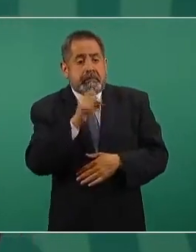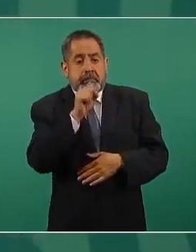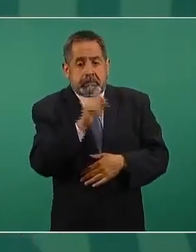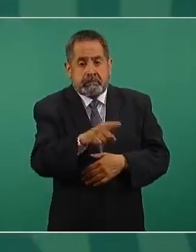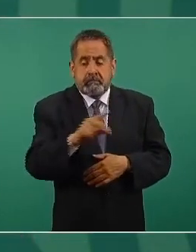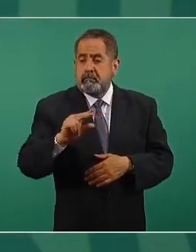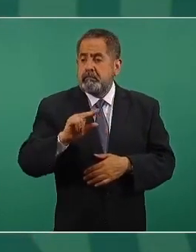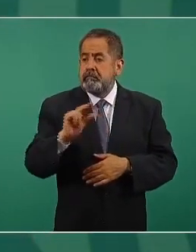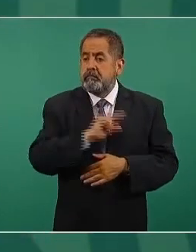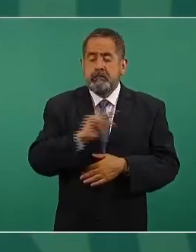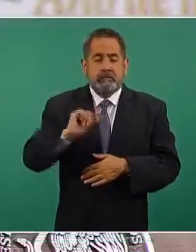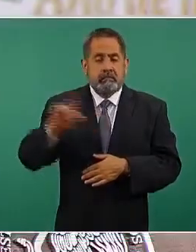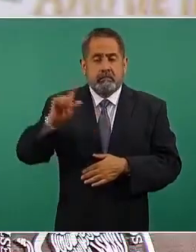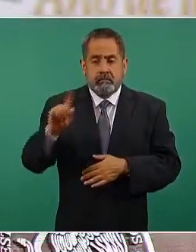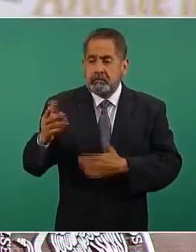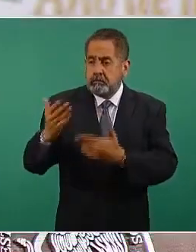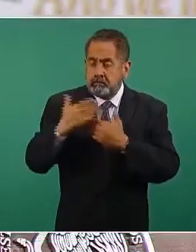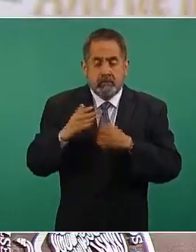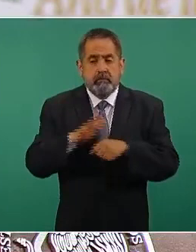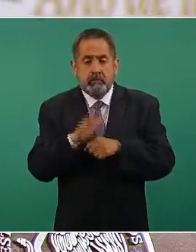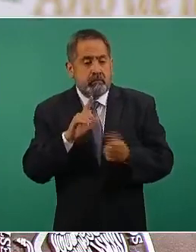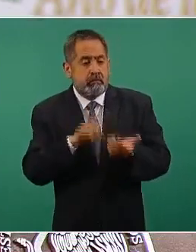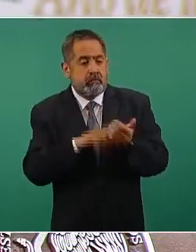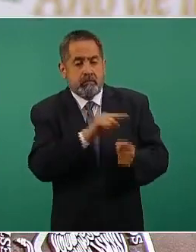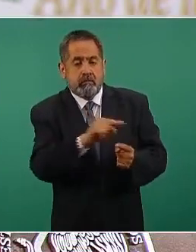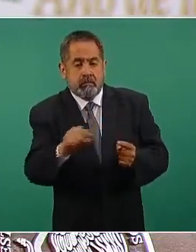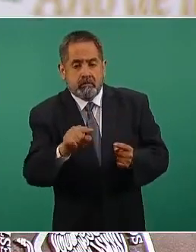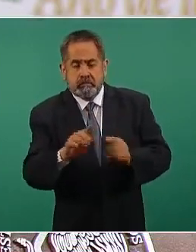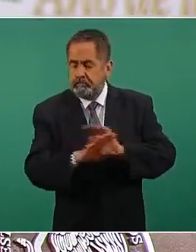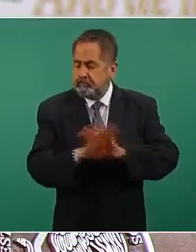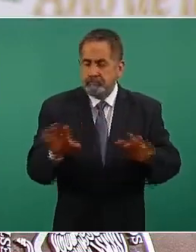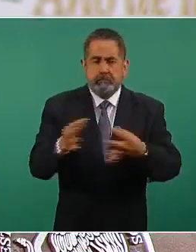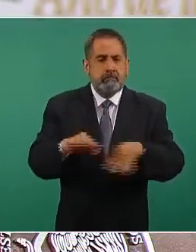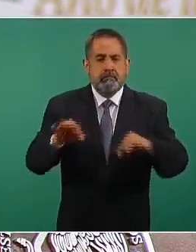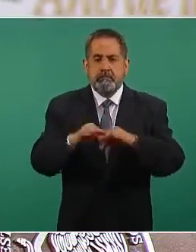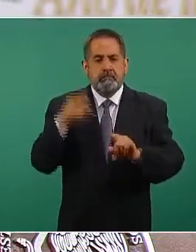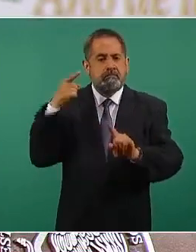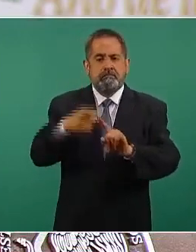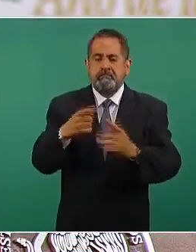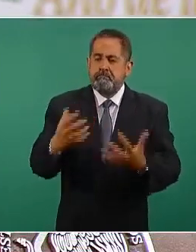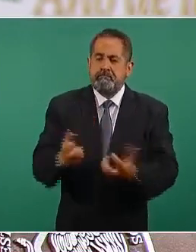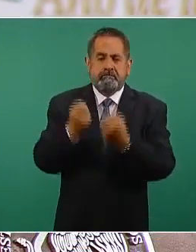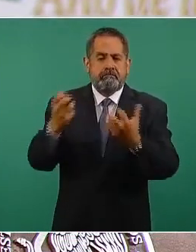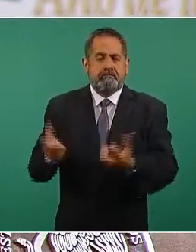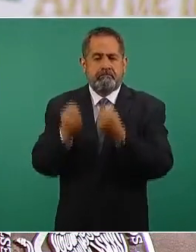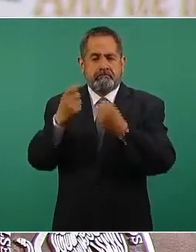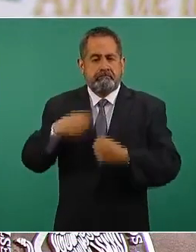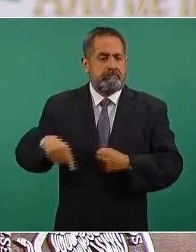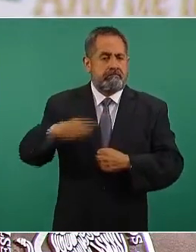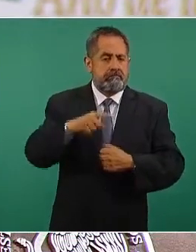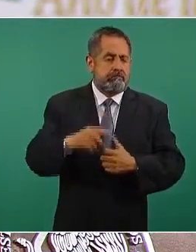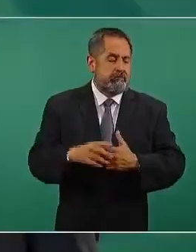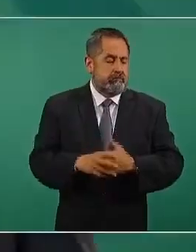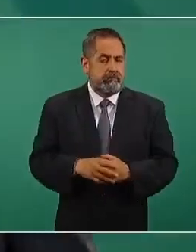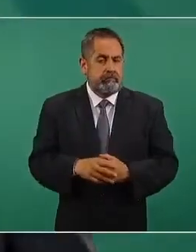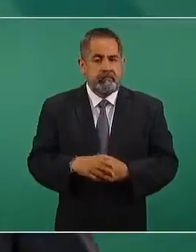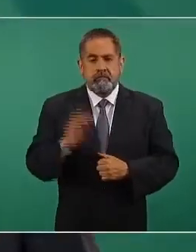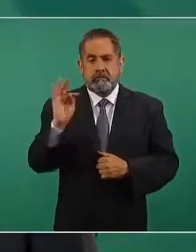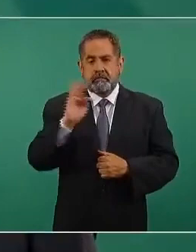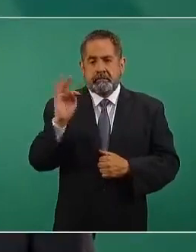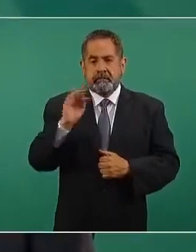los especialistas, y lo que más nos importa es salvar vidas. Y si se